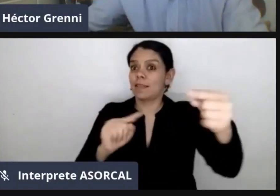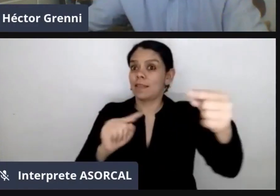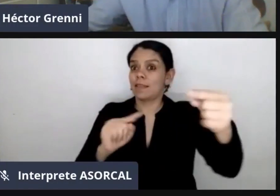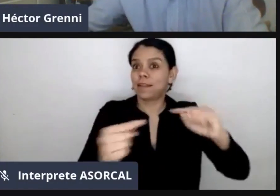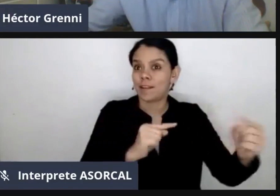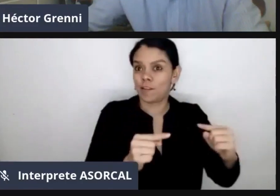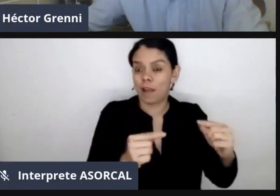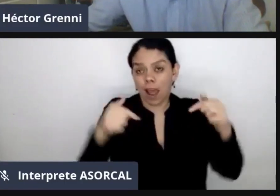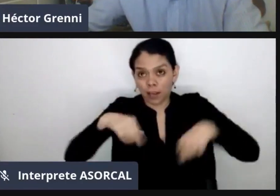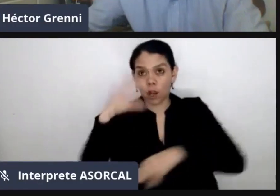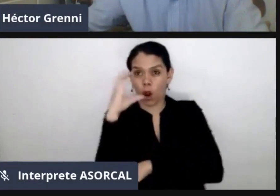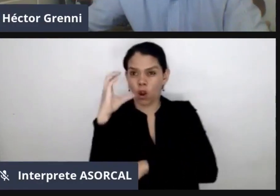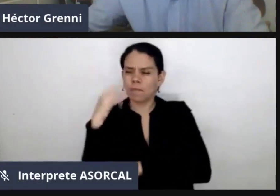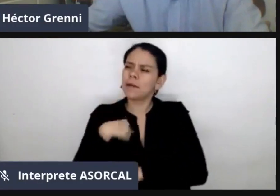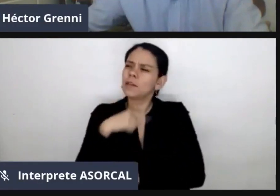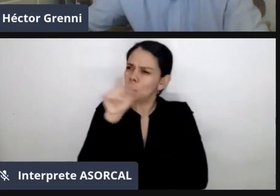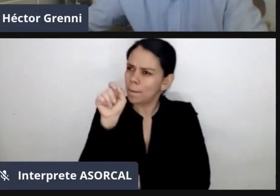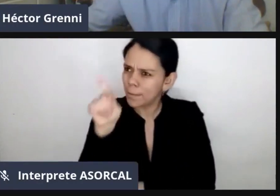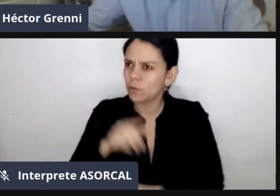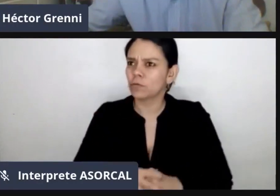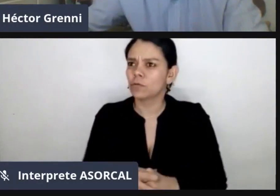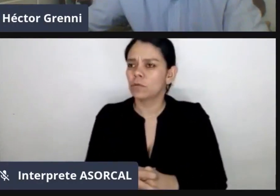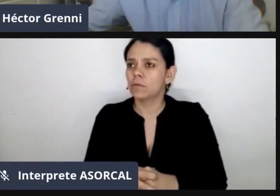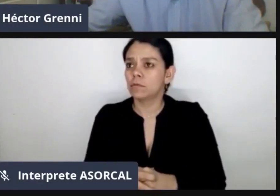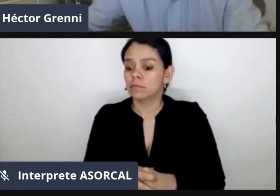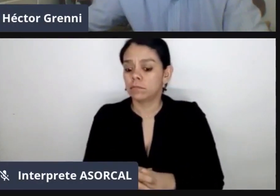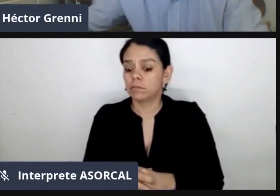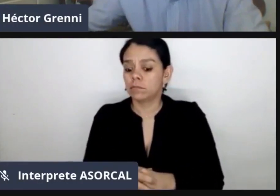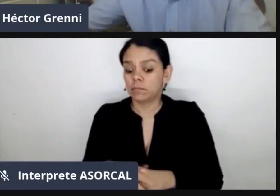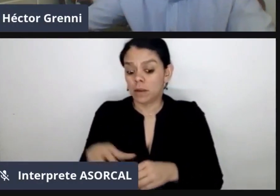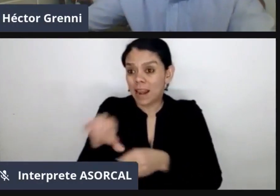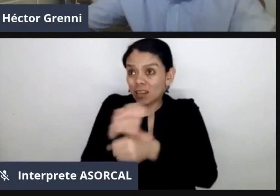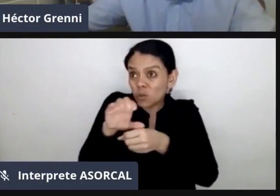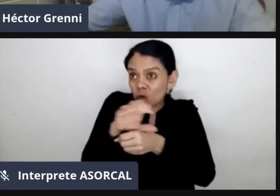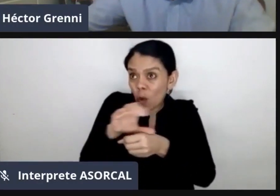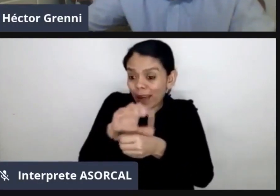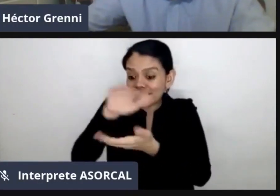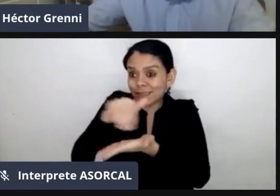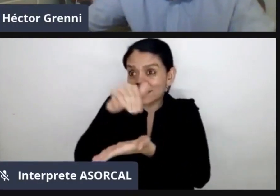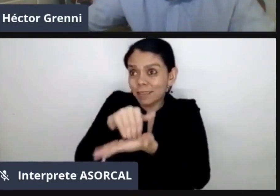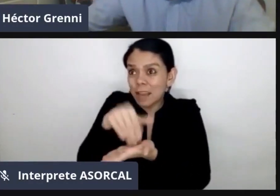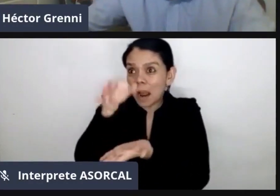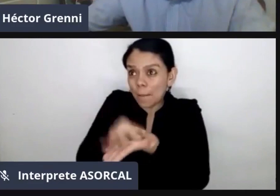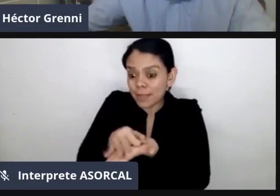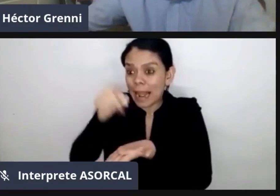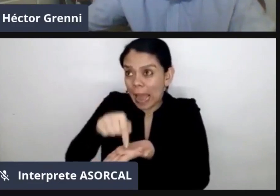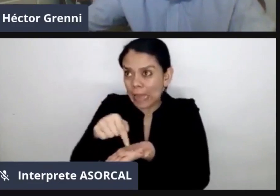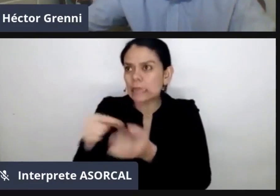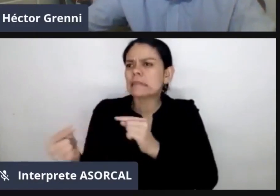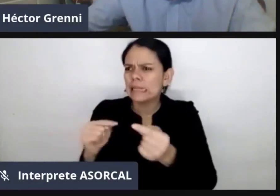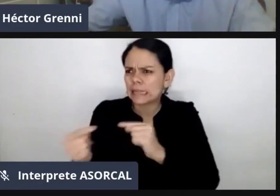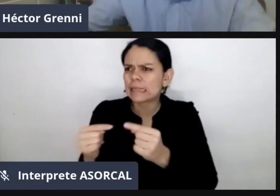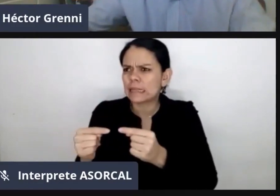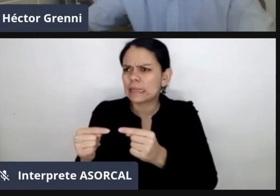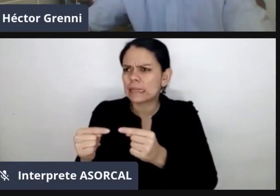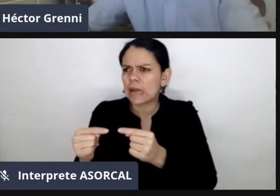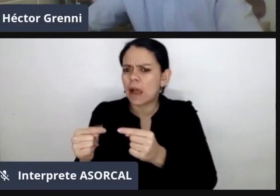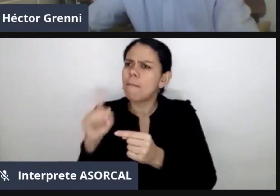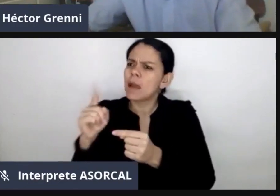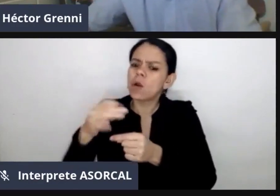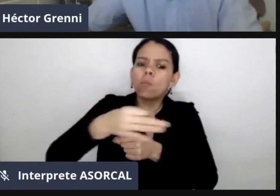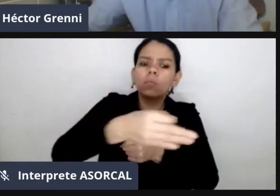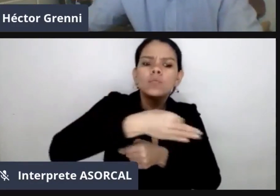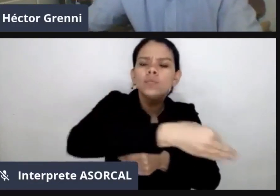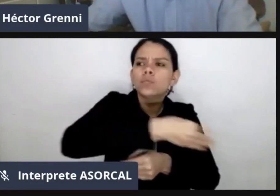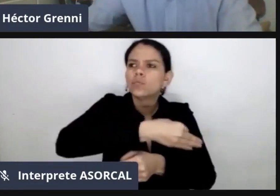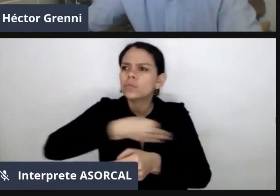vivía en la ruralidad. Fue distinto como se abordó el tema del acuerdo y de la paz en las capitales importantes